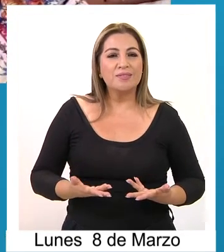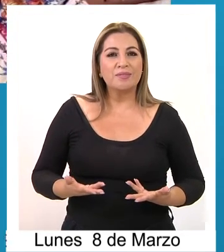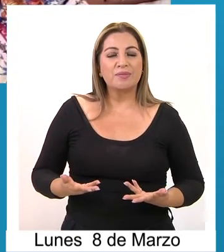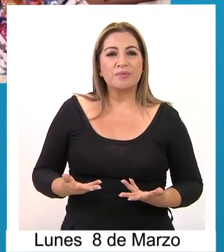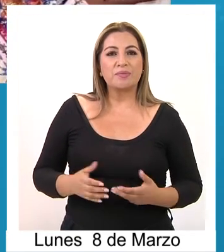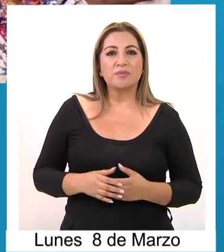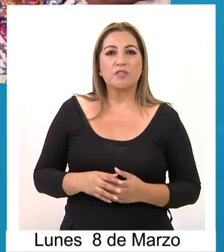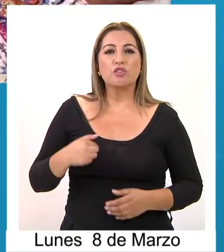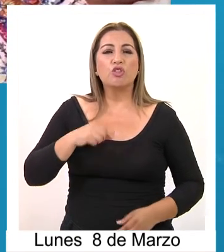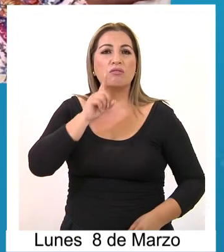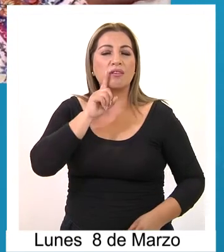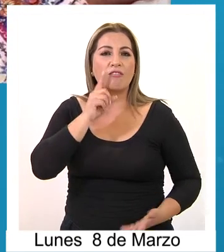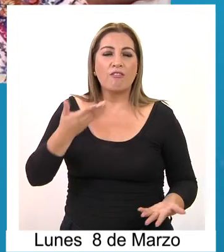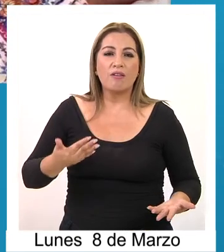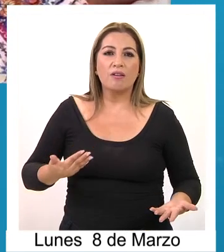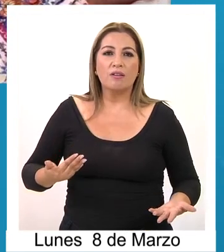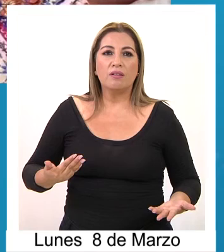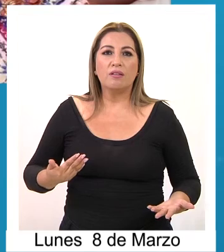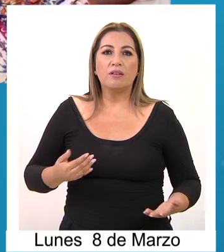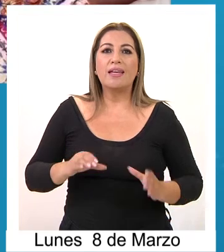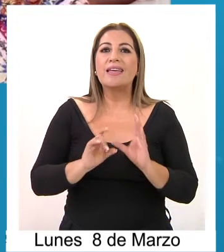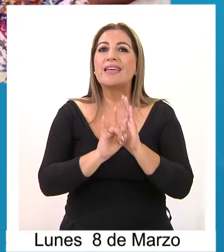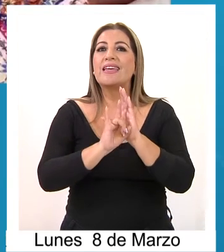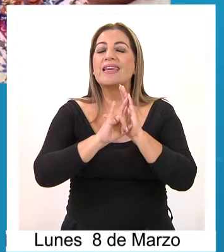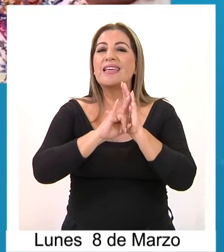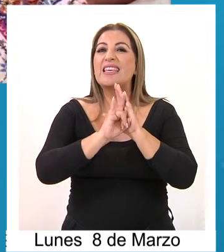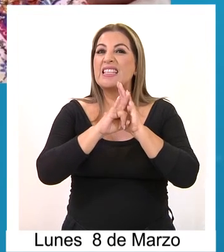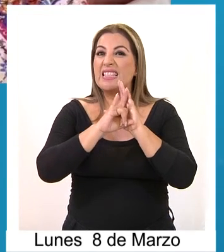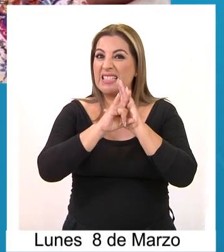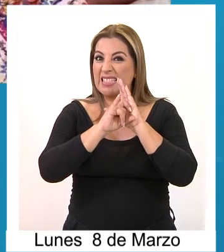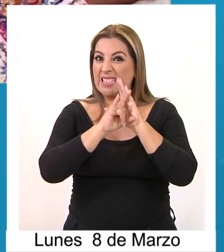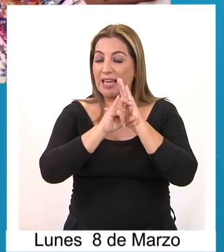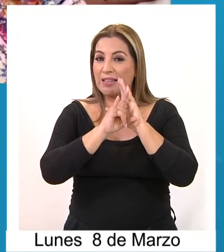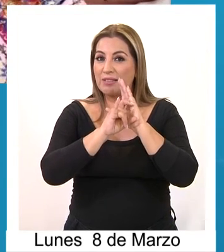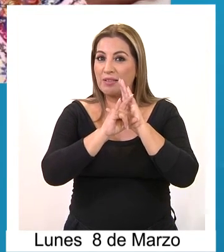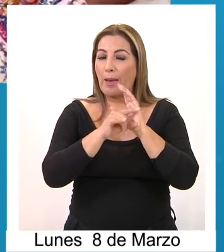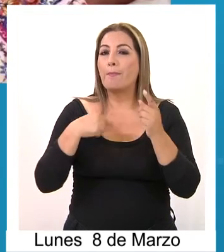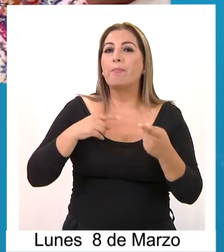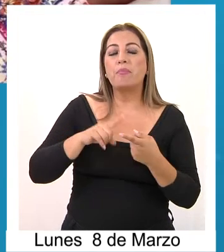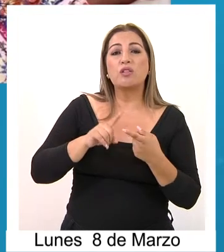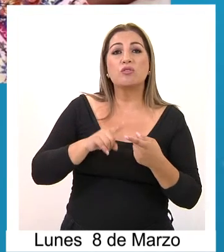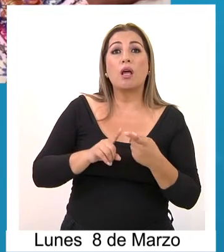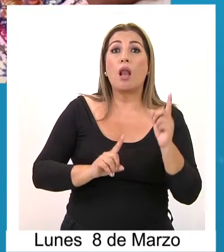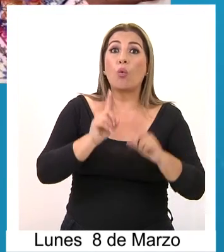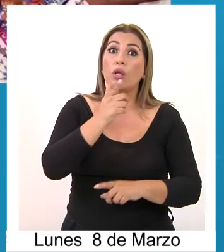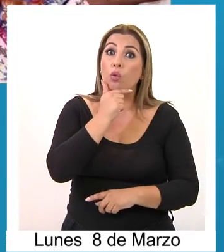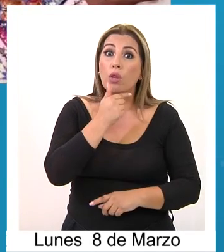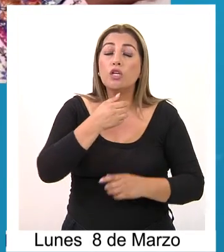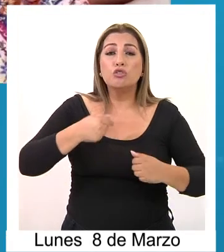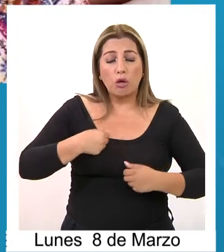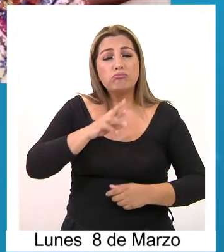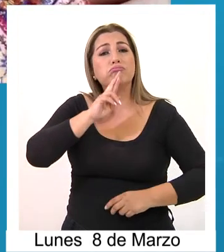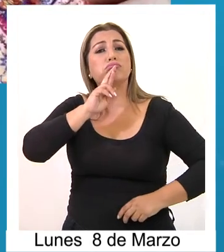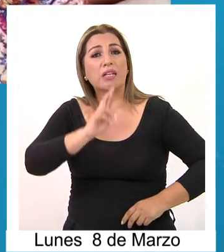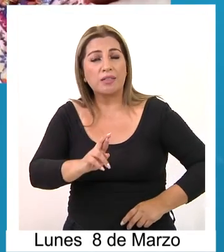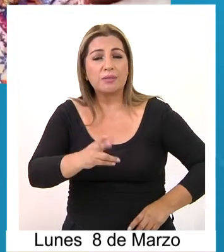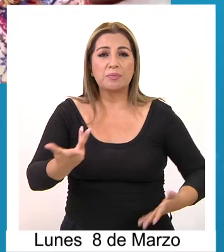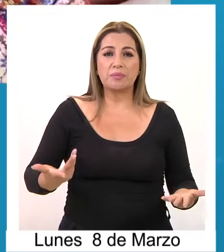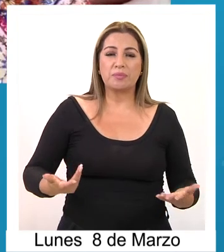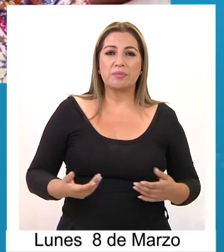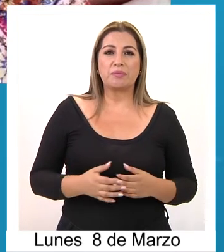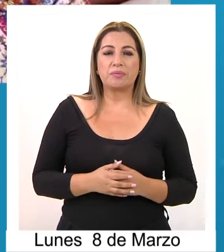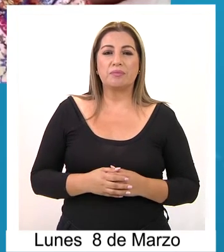que, bueno, yo tengo mi cuenta de Instagram personal que estoy absolutamente dispuesta a contestar preguntas,